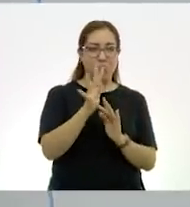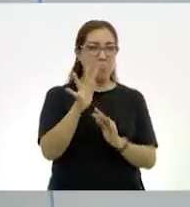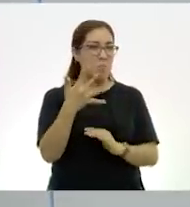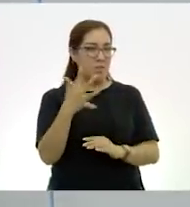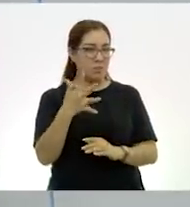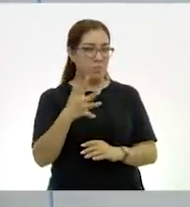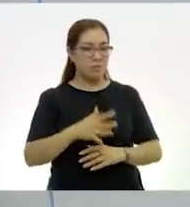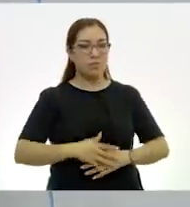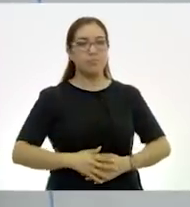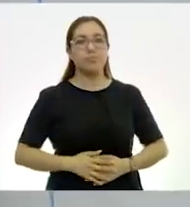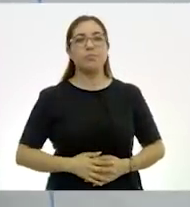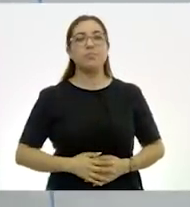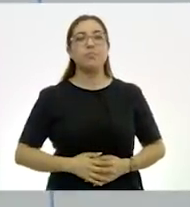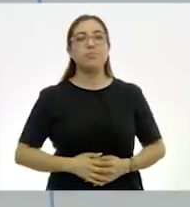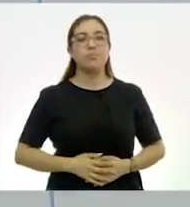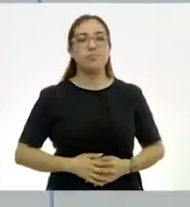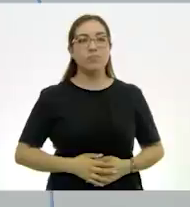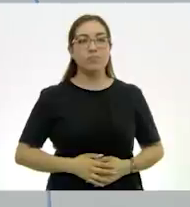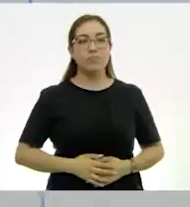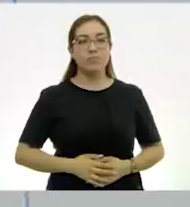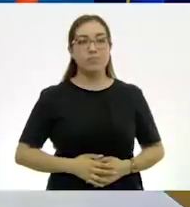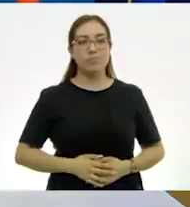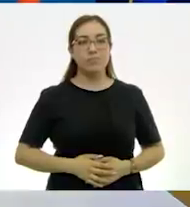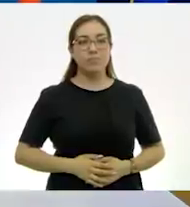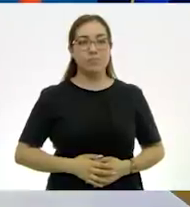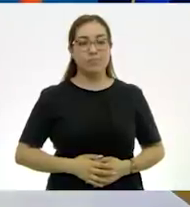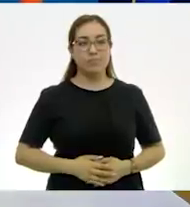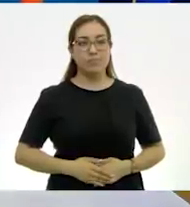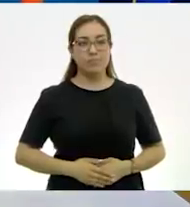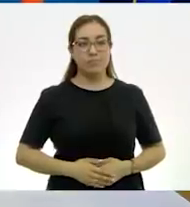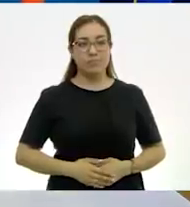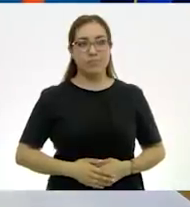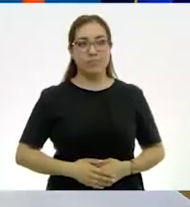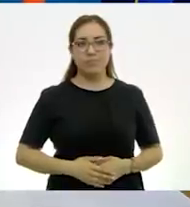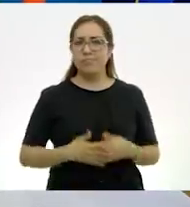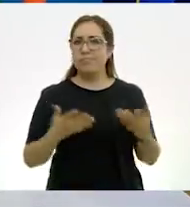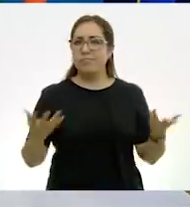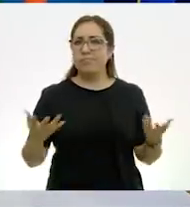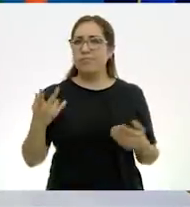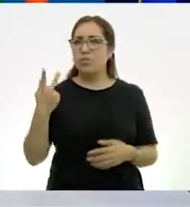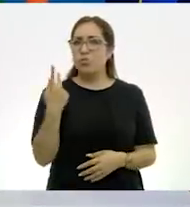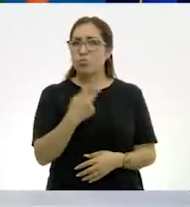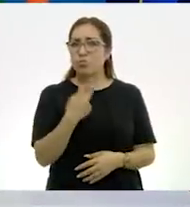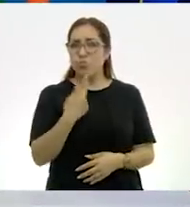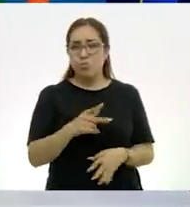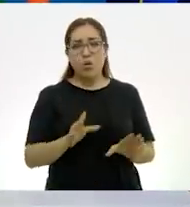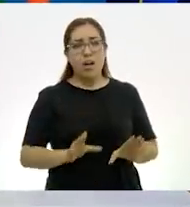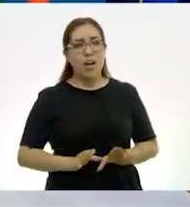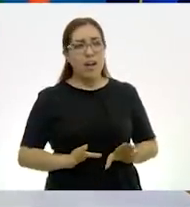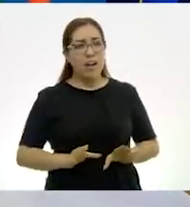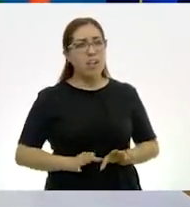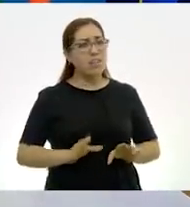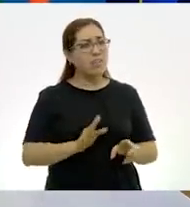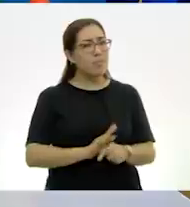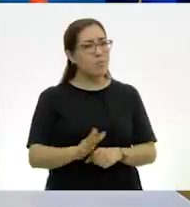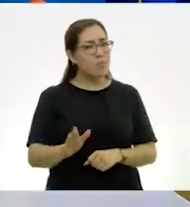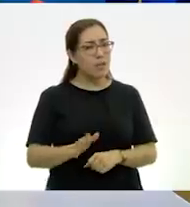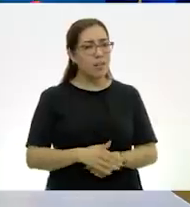aproximadamente. Así es. ¿Ok? Ahora, ¿cuáles son las características principales de este tipo de escritura?